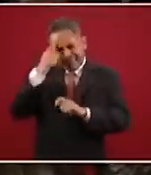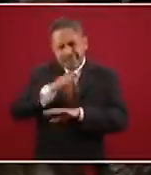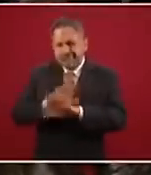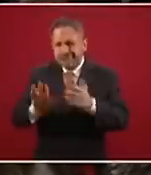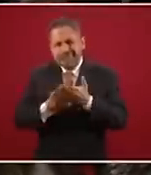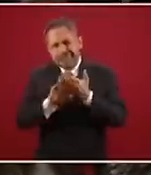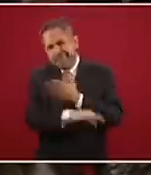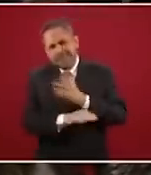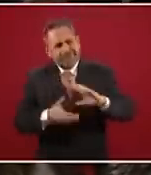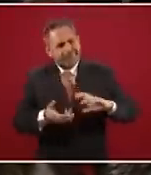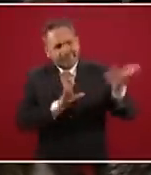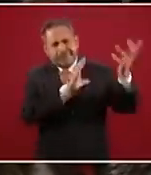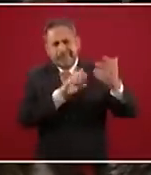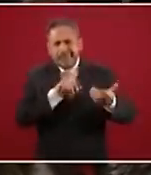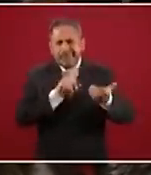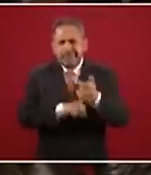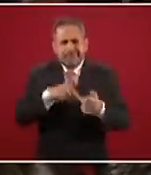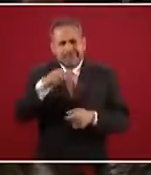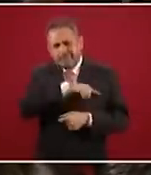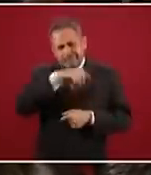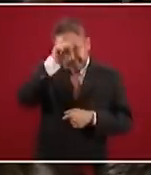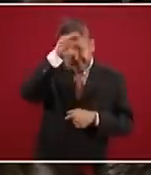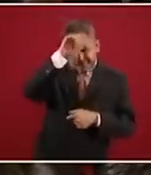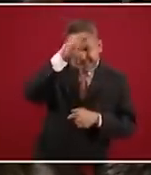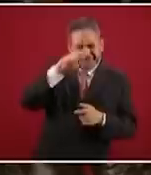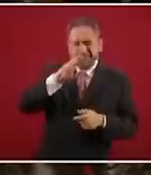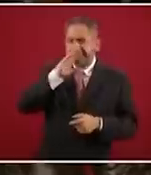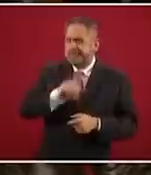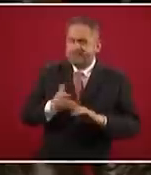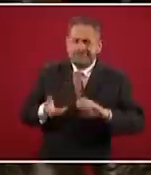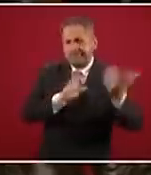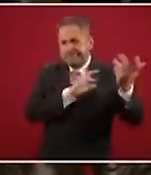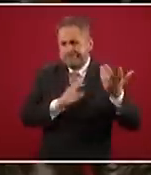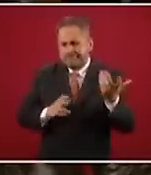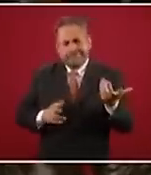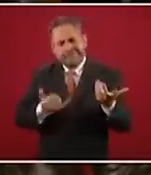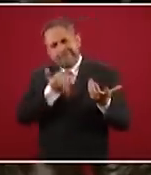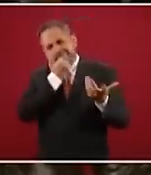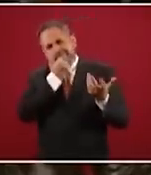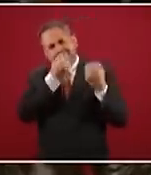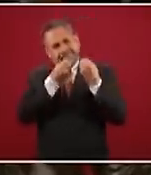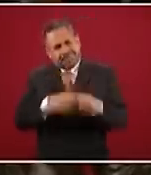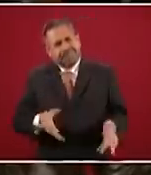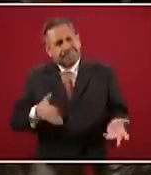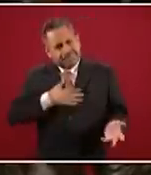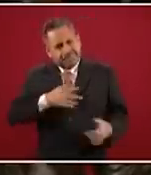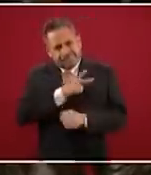todo el desmane que hacen las mineras en nuestro país?